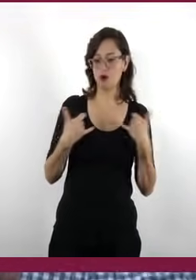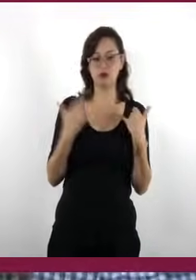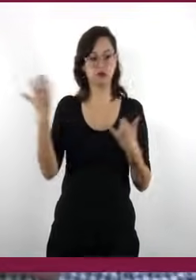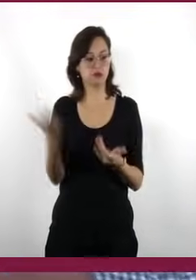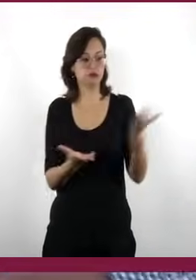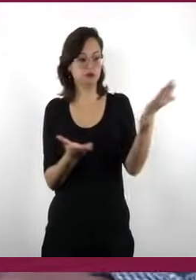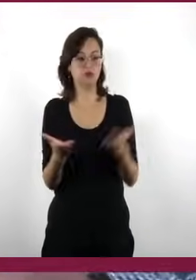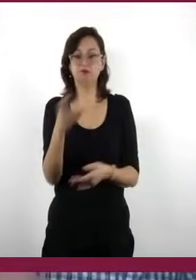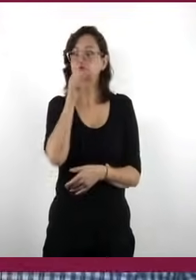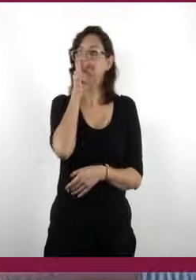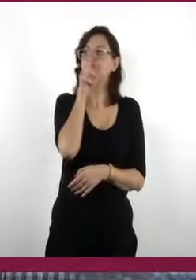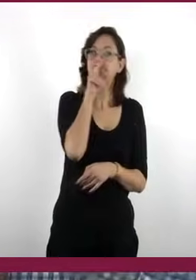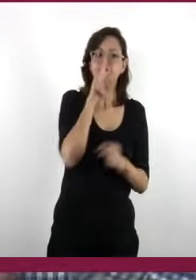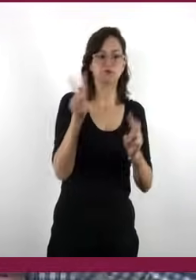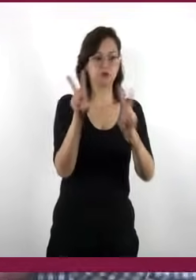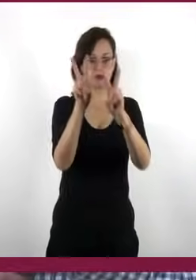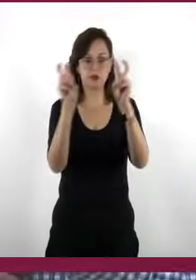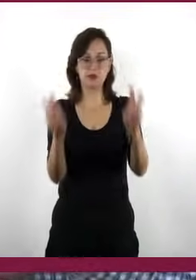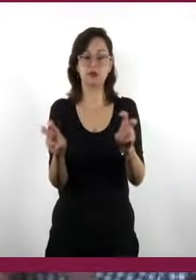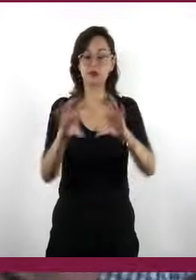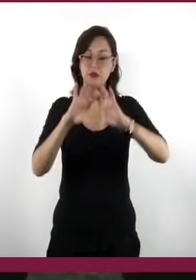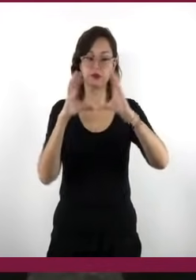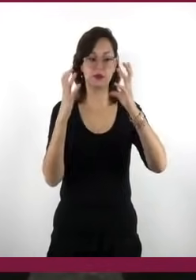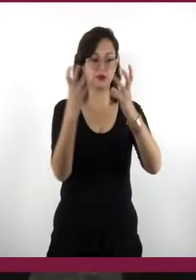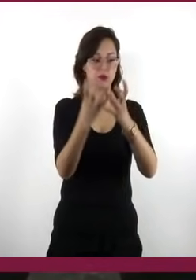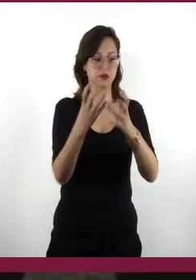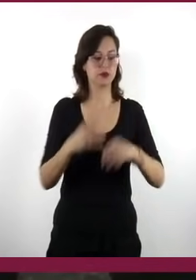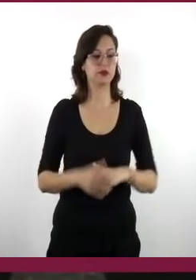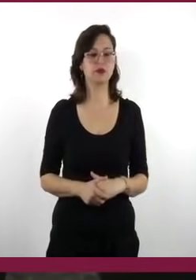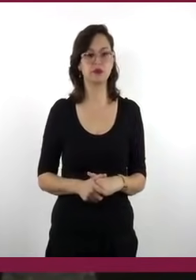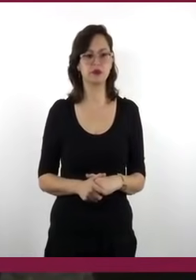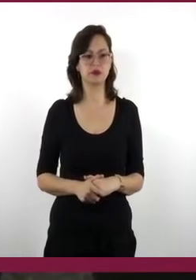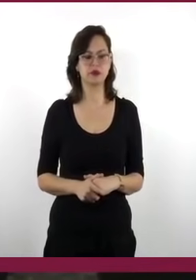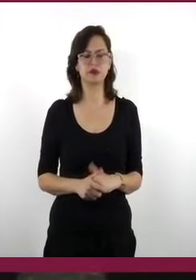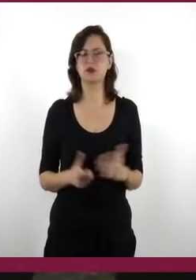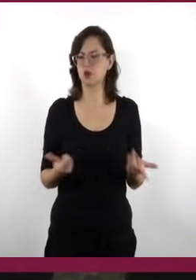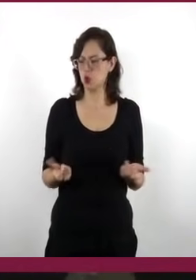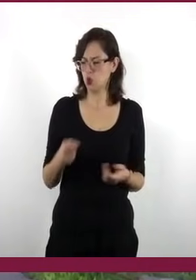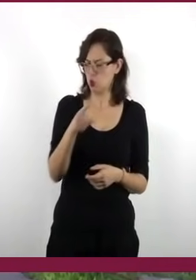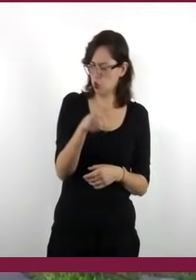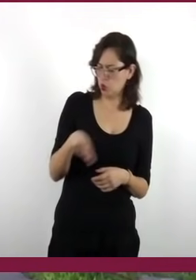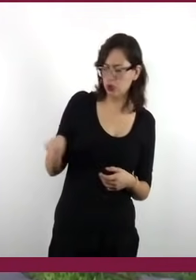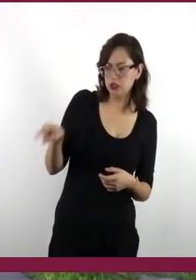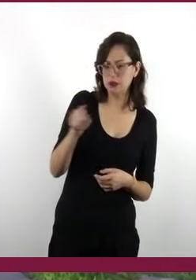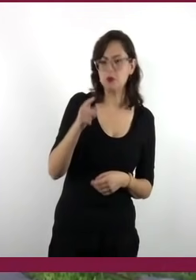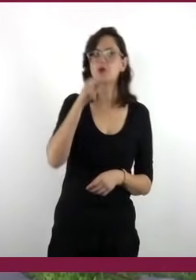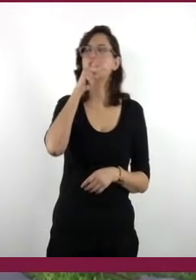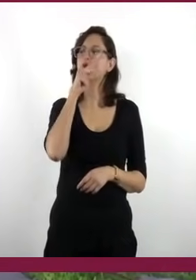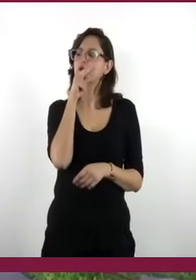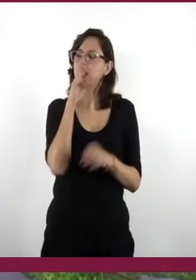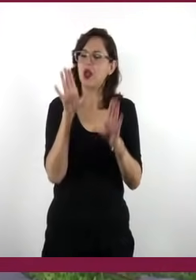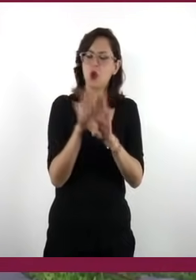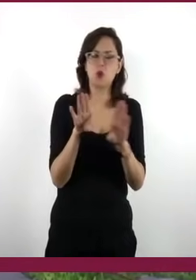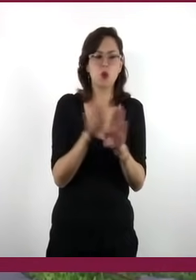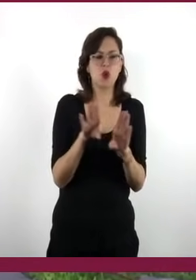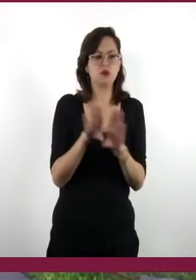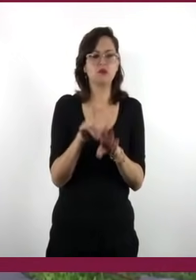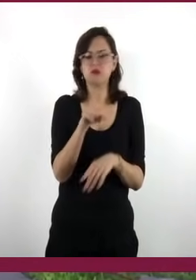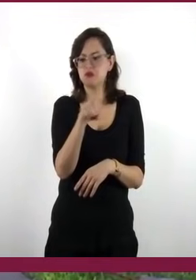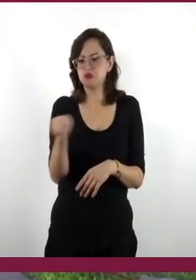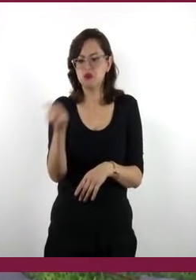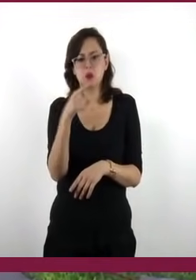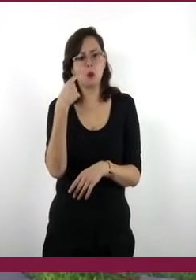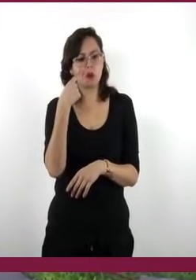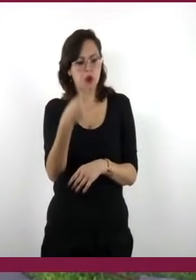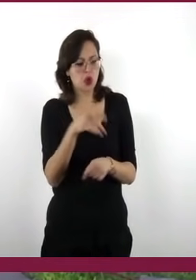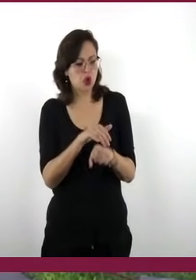que están preocupados por el tema del planeta. ¿Cómo se dieron cuenta de esta preocupación? Alguien me decía que vieron una